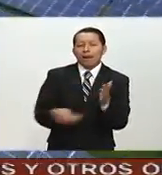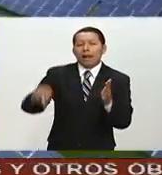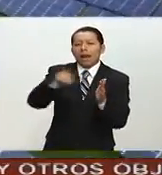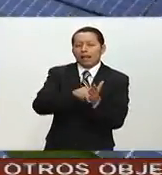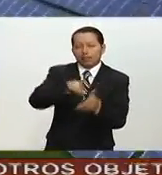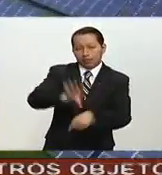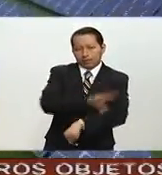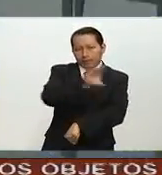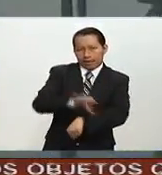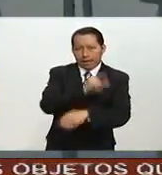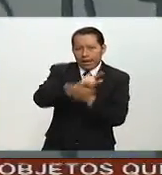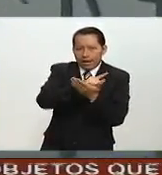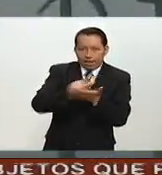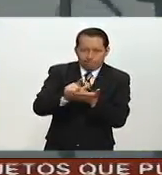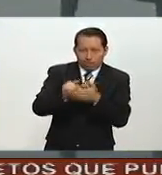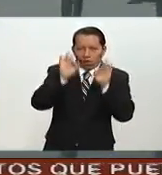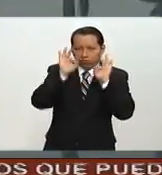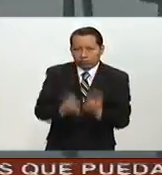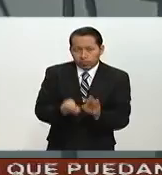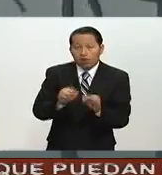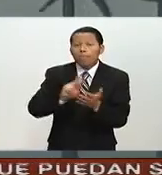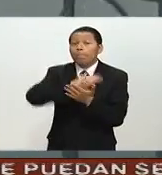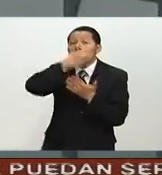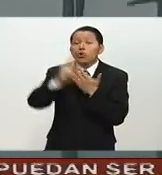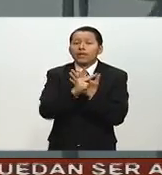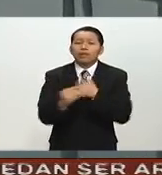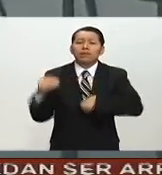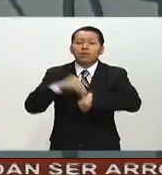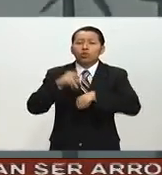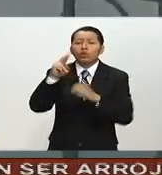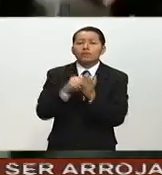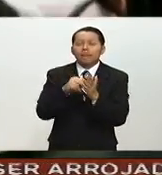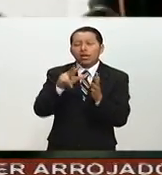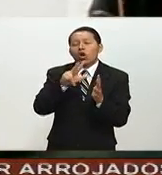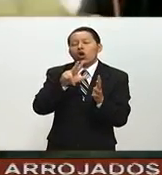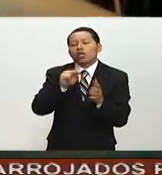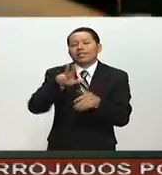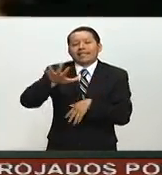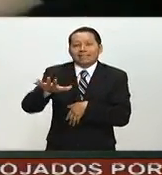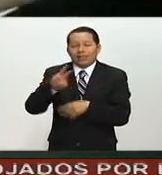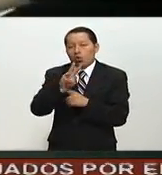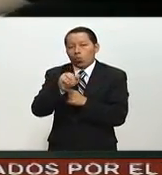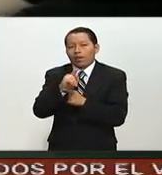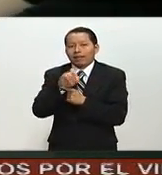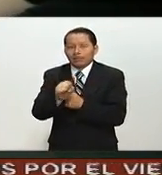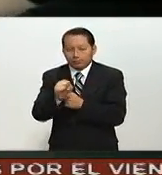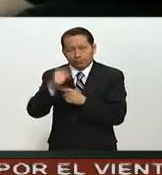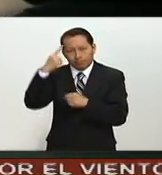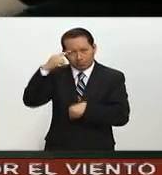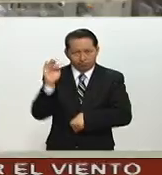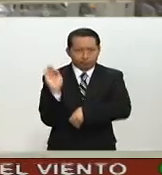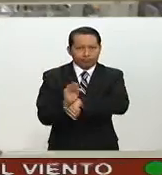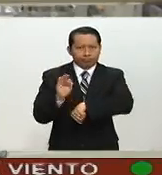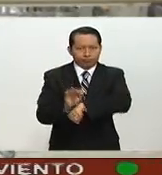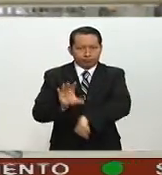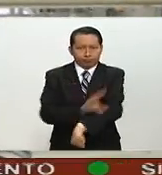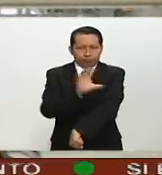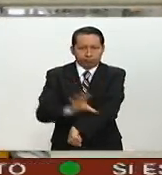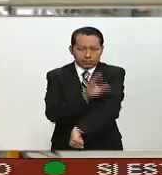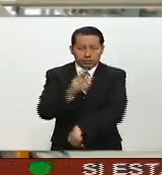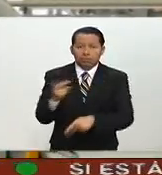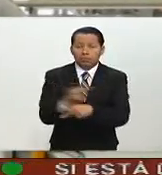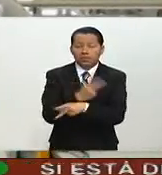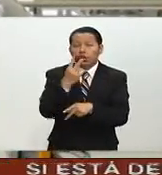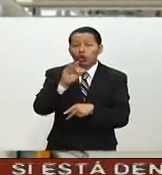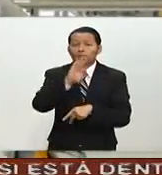la República. Con dichos proyectos se añadirán 2.085 megawatts a la matriz energética del país, lo que incrementará en